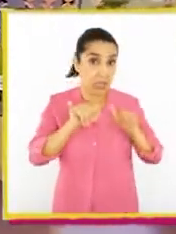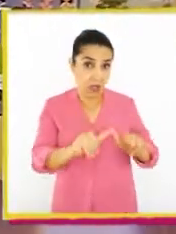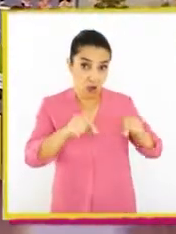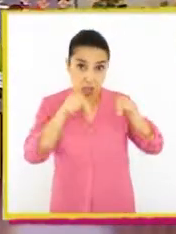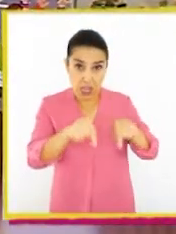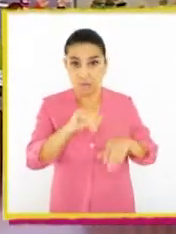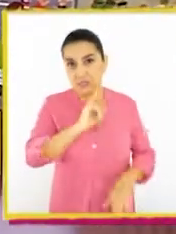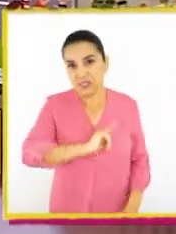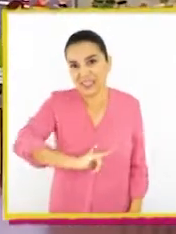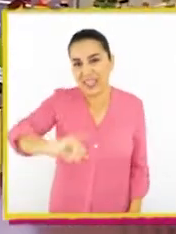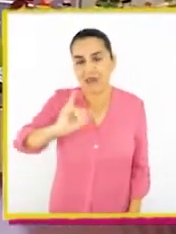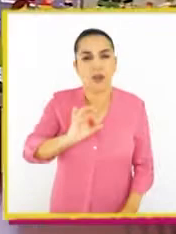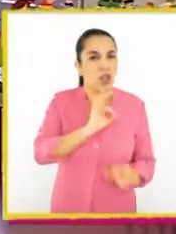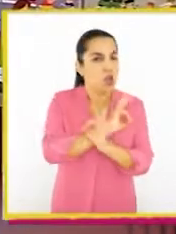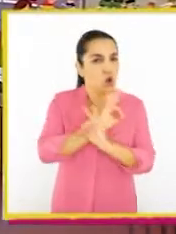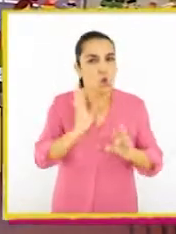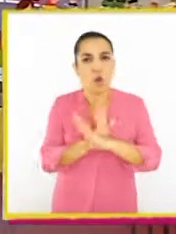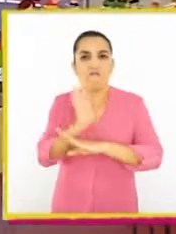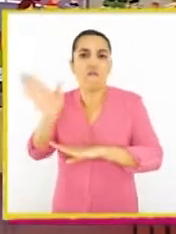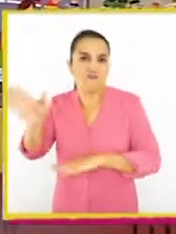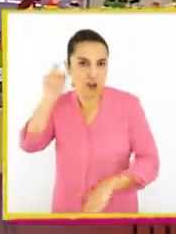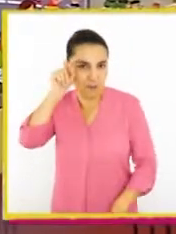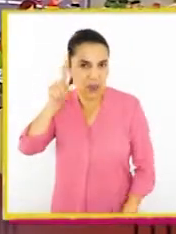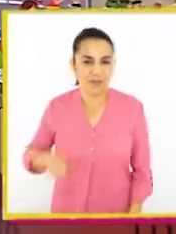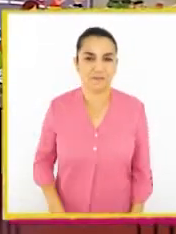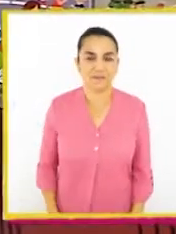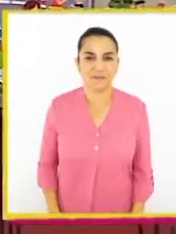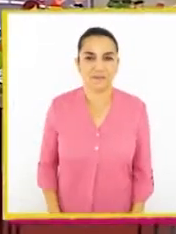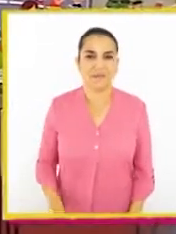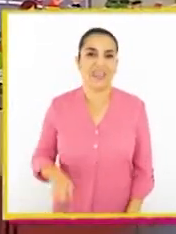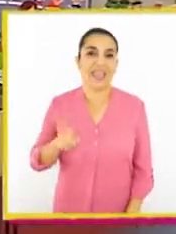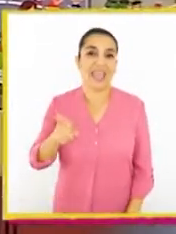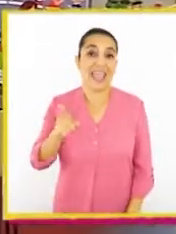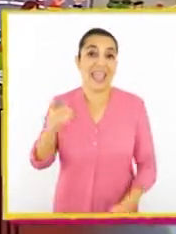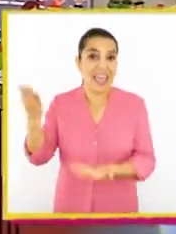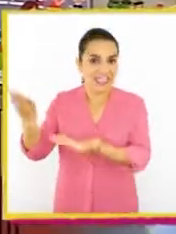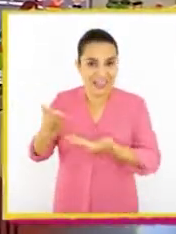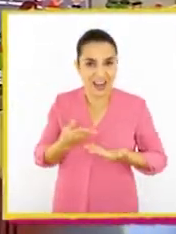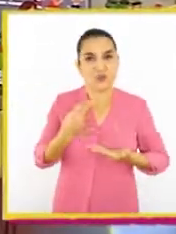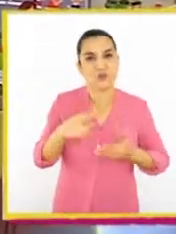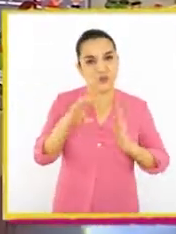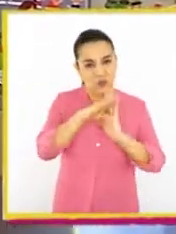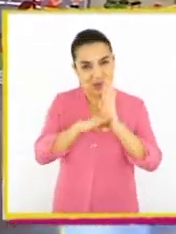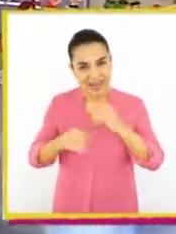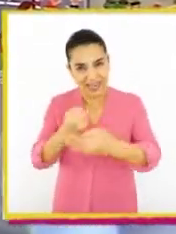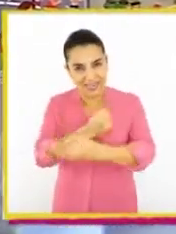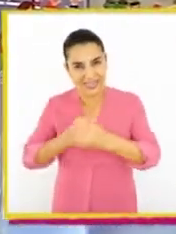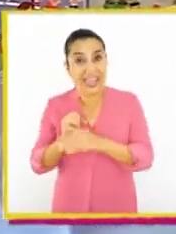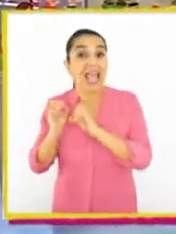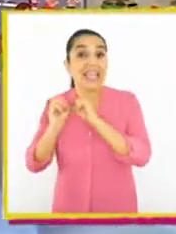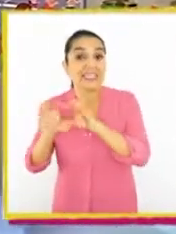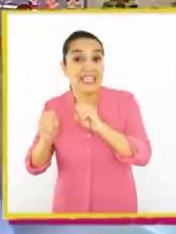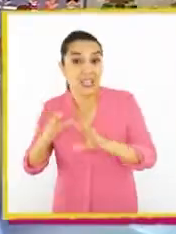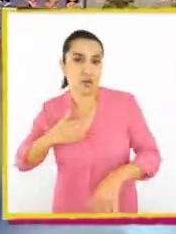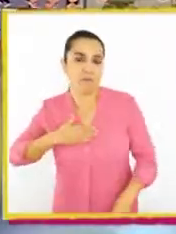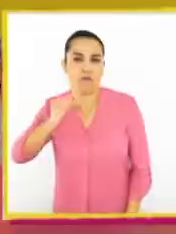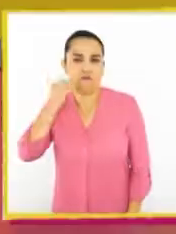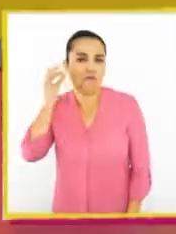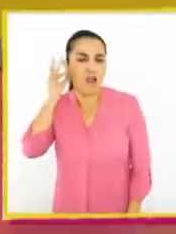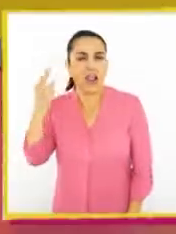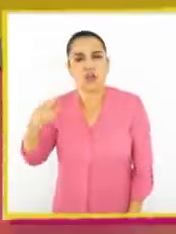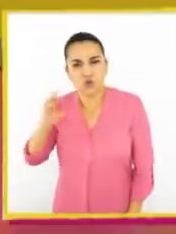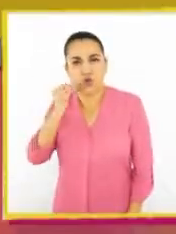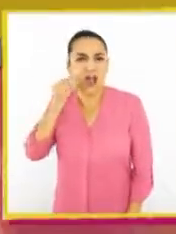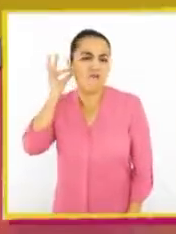1856 y se quedó acá para siempre. Y nunca más fue a Alemania. Ella trajo su receta y se la enseñó a mi abuela. Y ella a